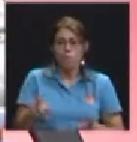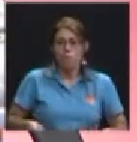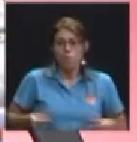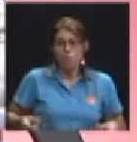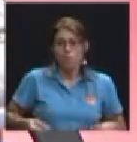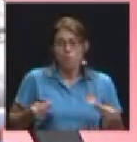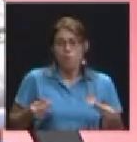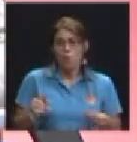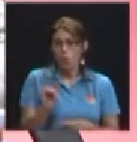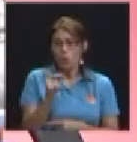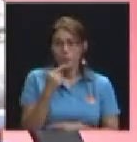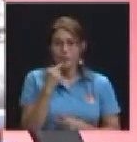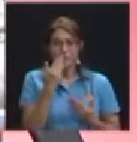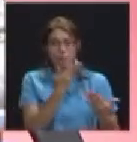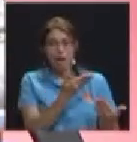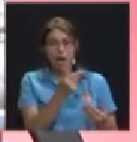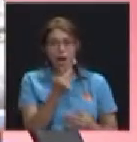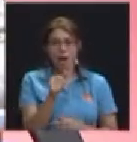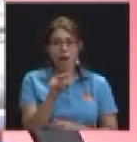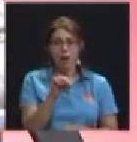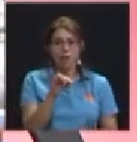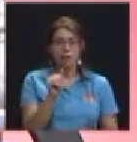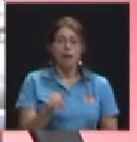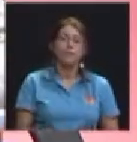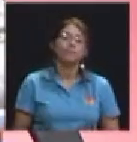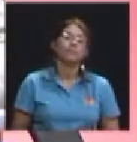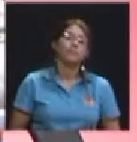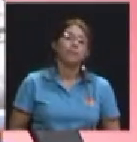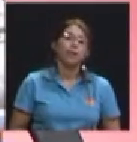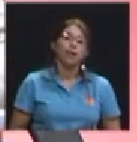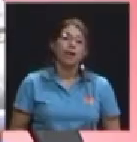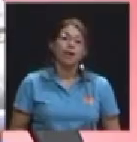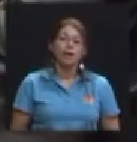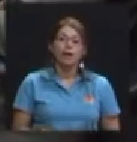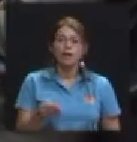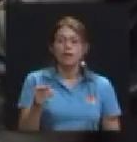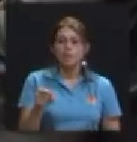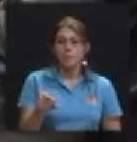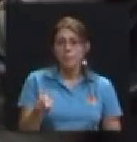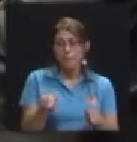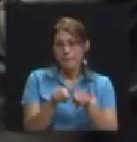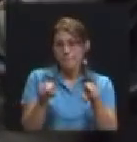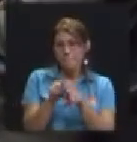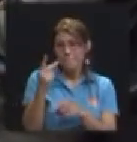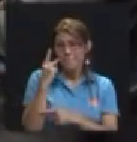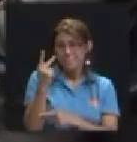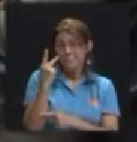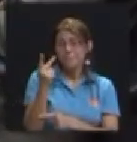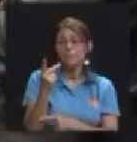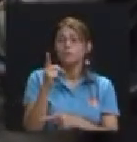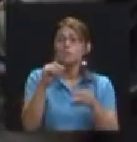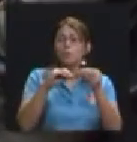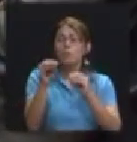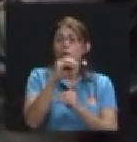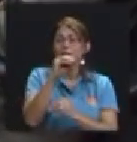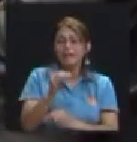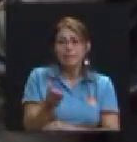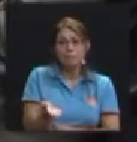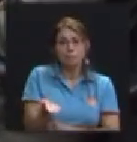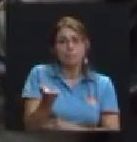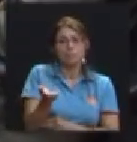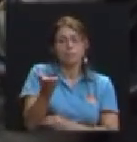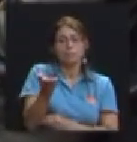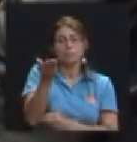mencionaba Ania. Y otro rubro que vemos que también mostraba un crecimiento importante es el de